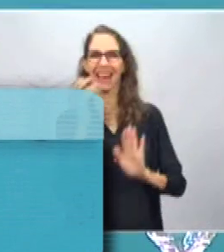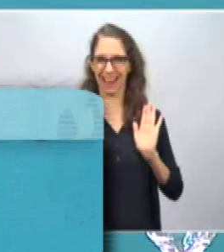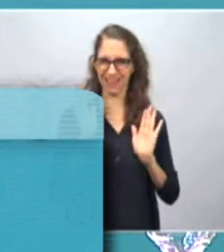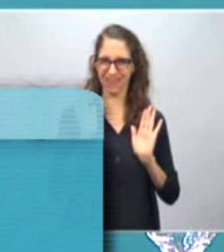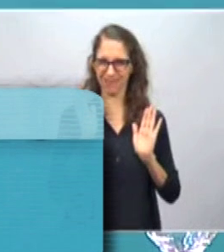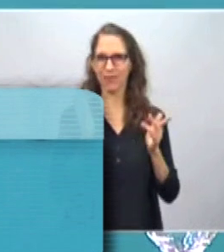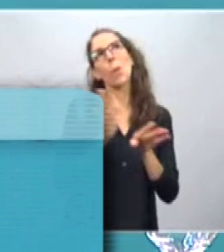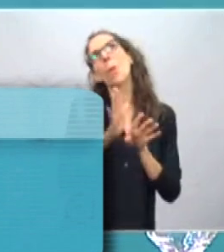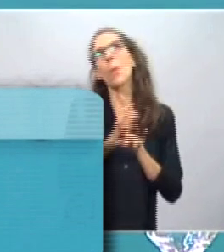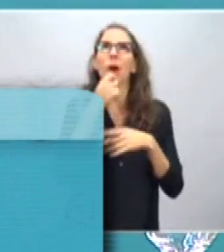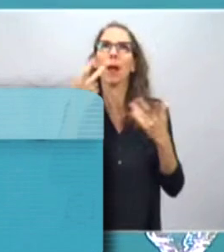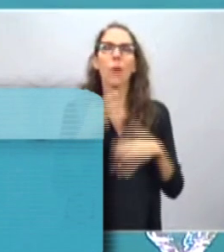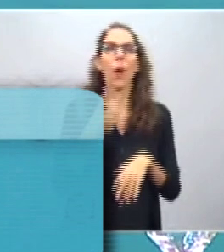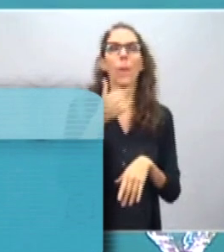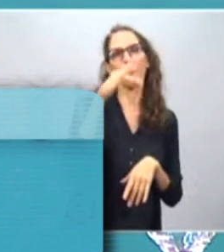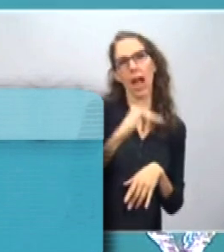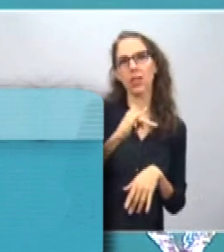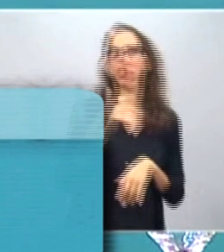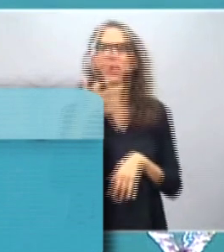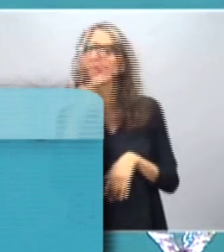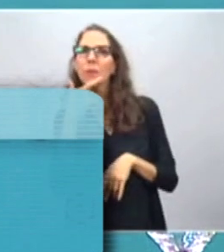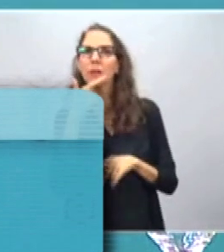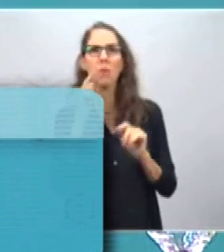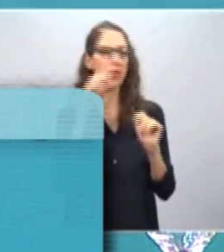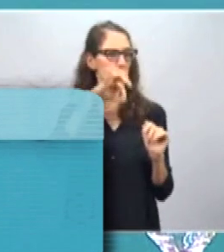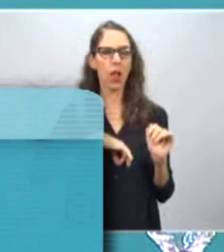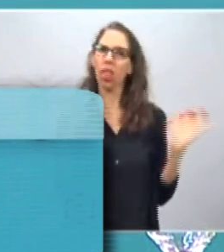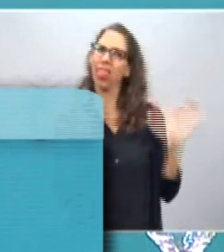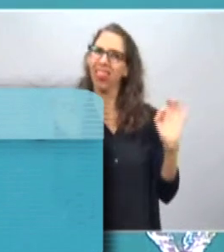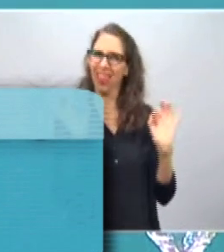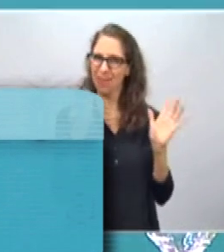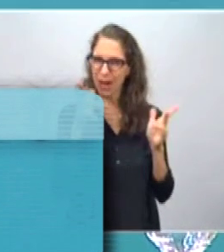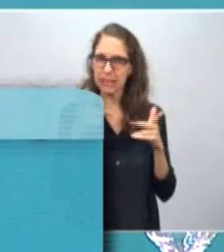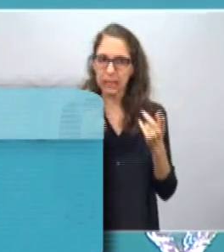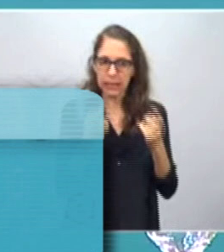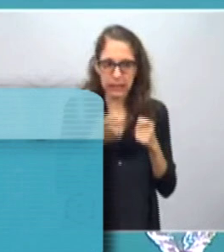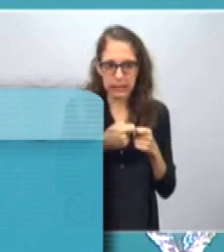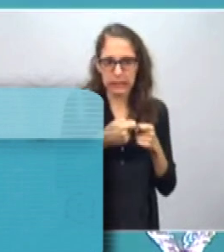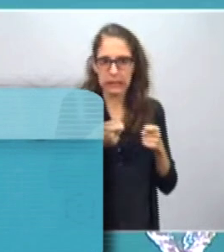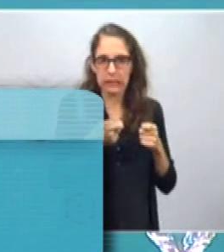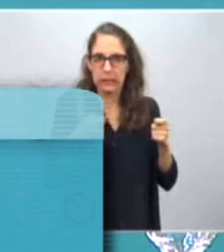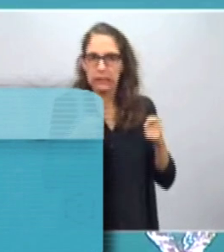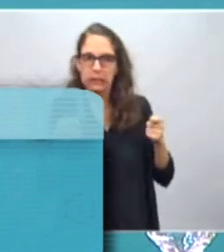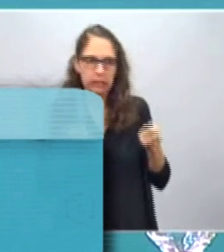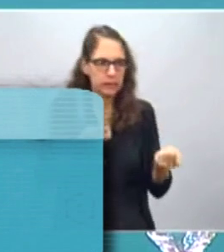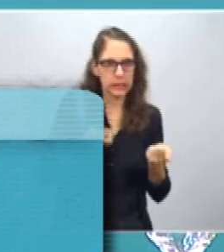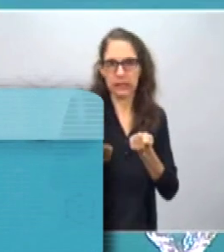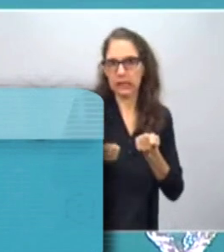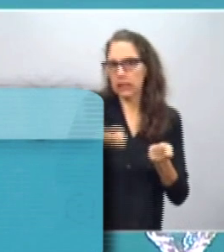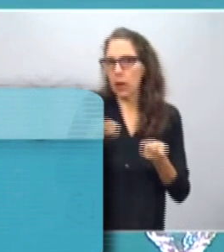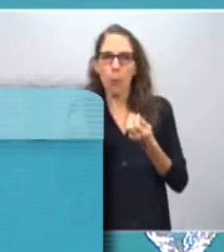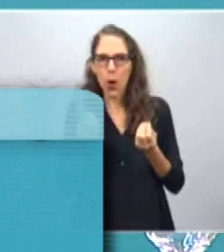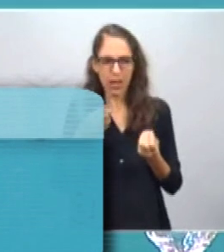en marzo y en septiembre no recibieran su sueldo y tuvieran de alguna manera que estirarlo en función de esta pérdida